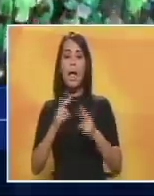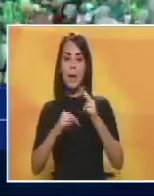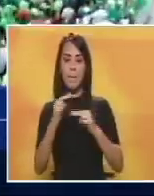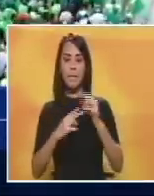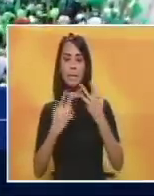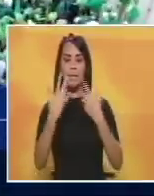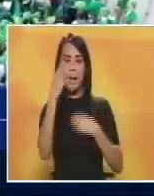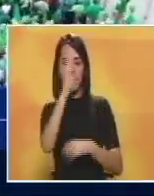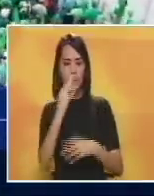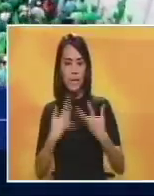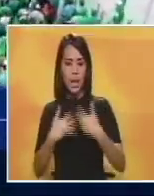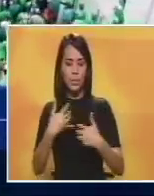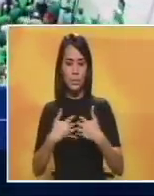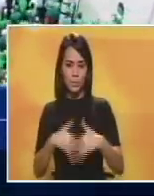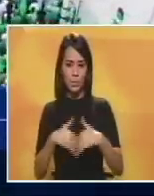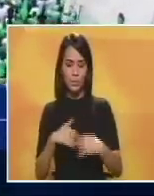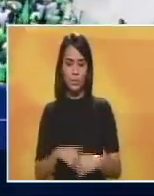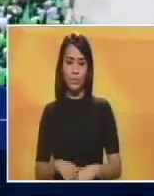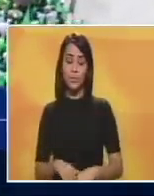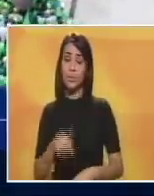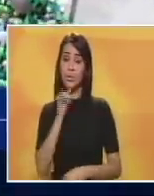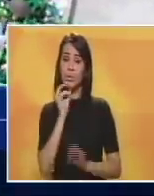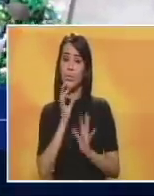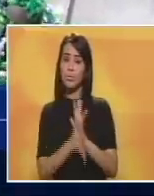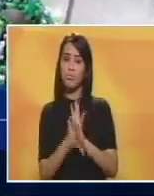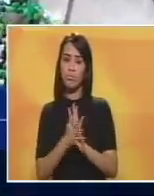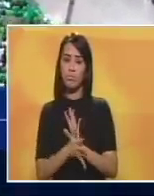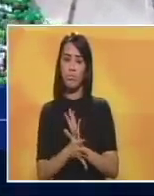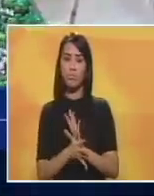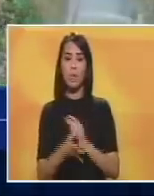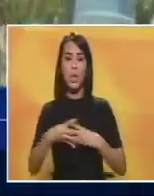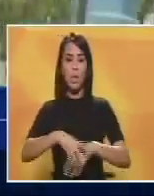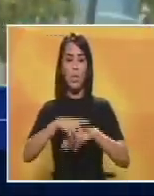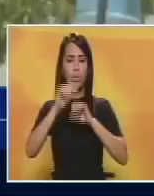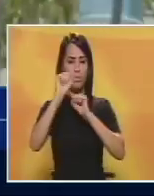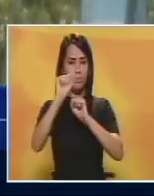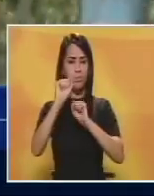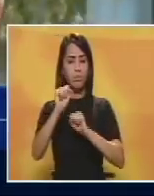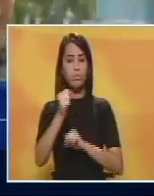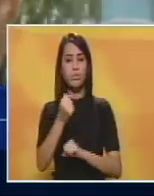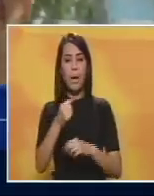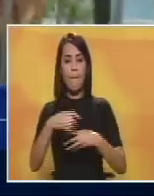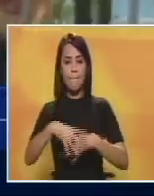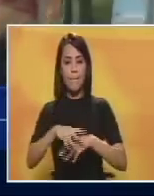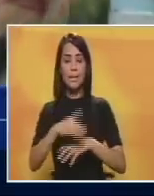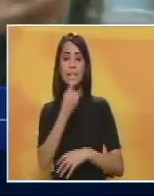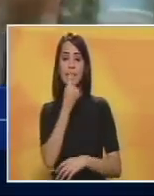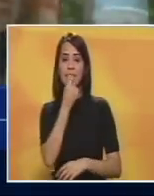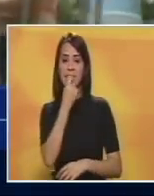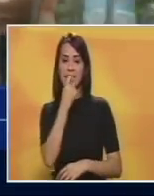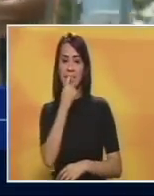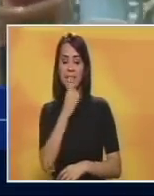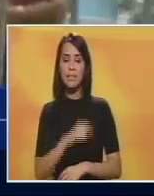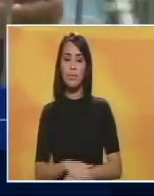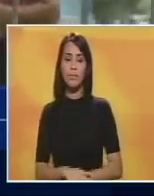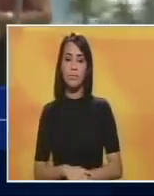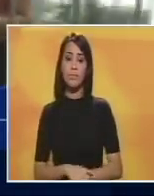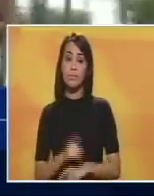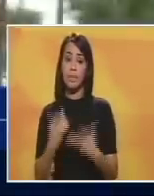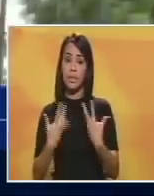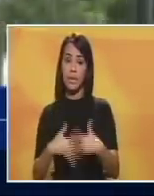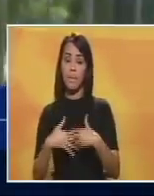La denominada Marcha del Millón fue convocada por el colectivo Marcha Verde, surgido en 2017 luego de que la